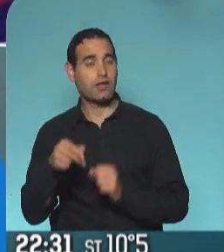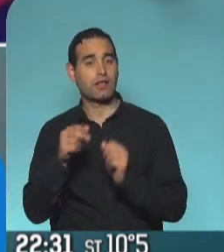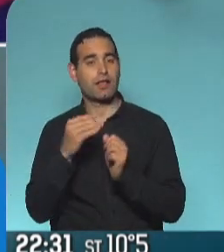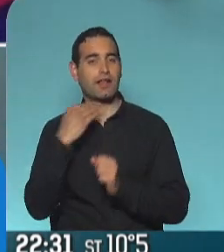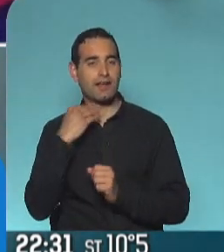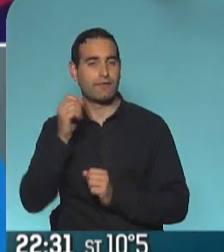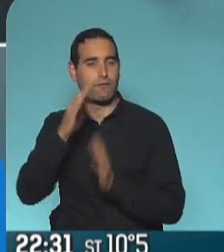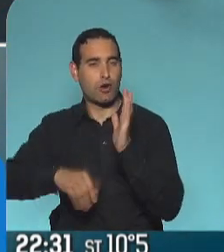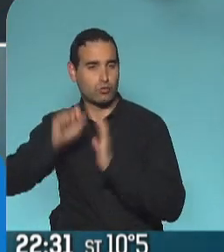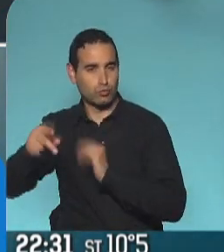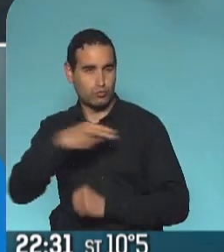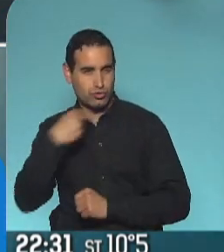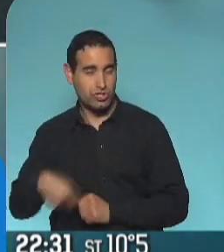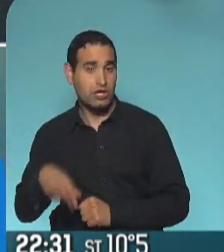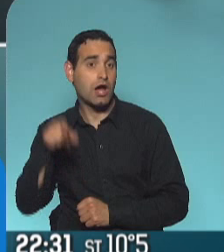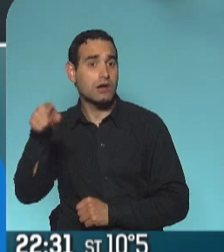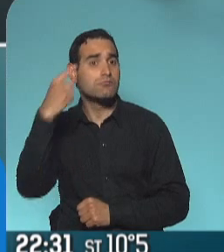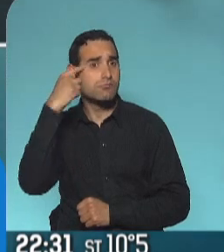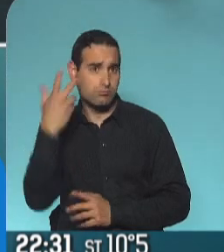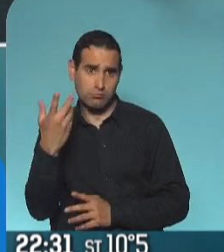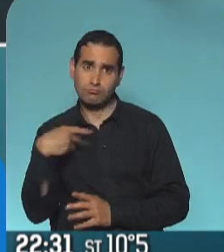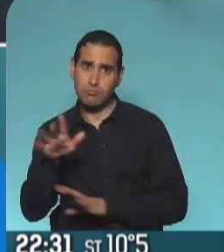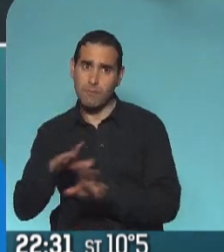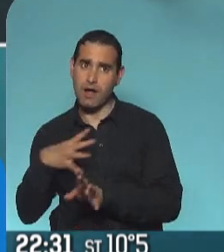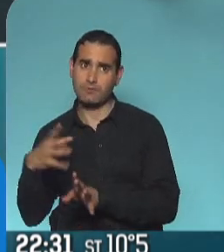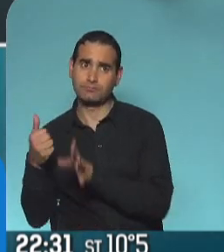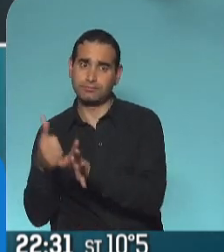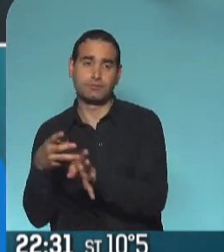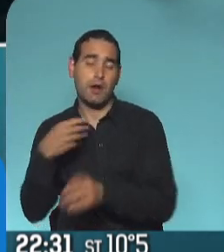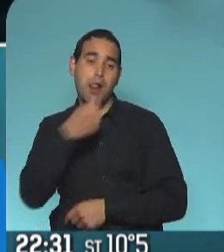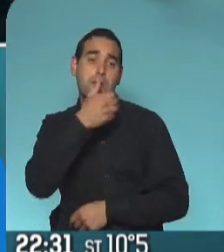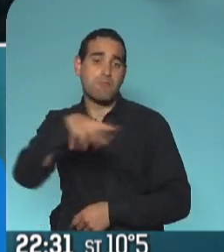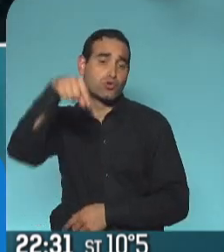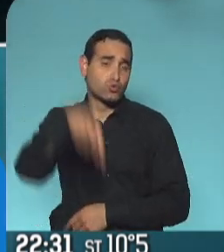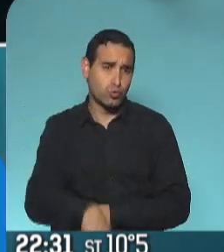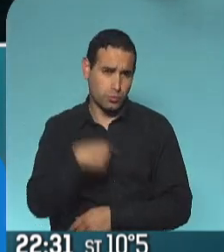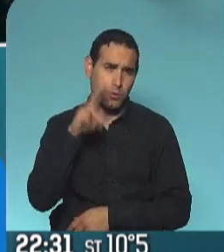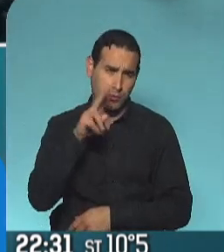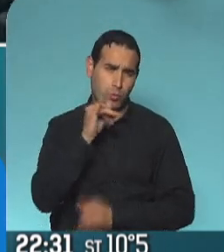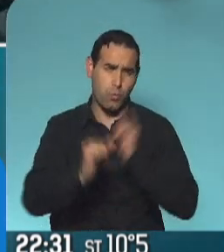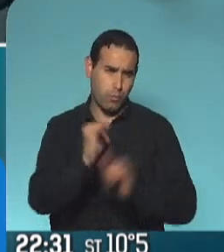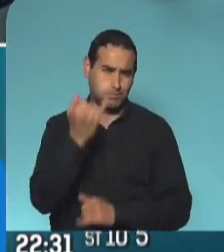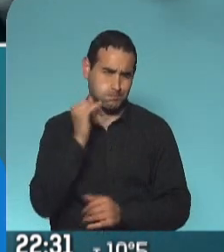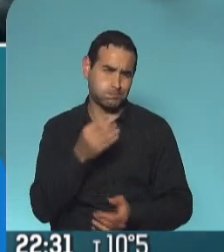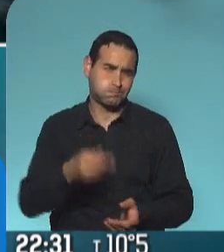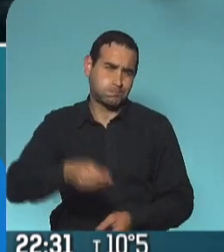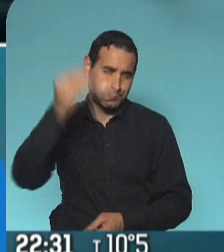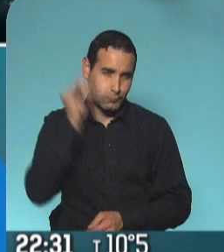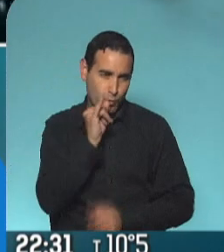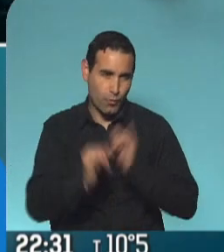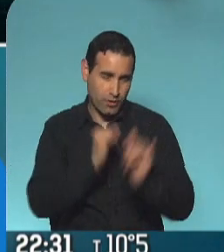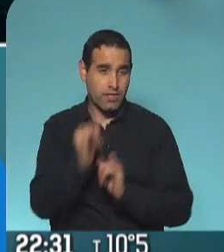defensa china, la percepción china sobre estas cuestiones, lo ve en el Mar del Sur, como ustedes tantas veces lo han tratado, y en